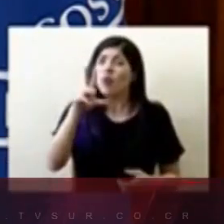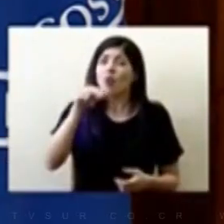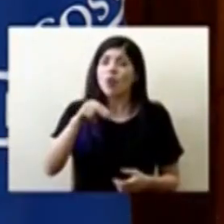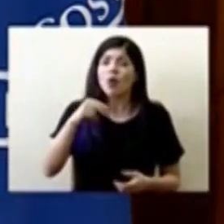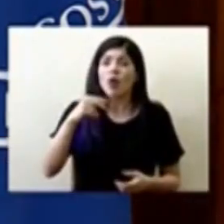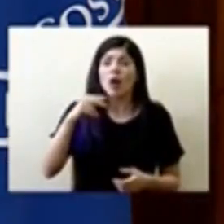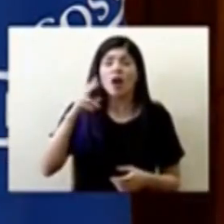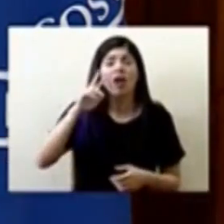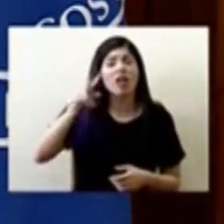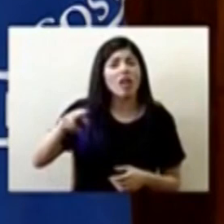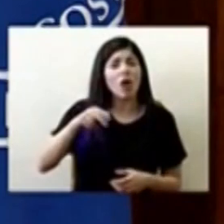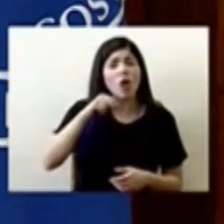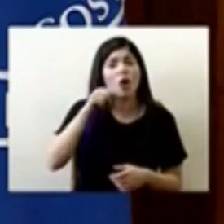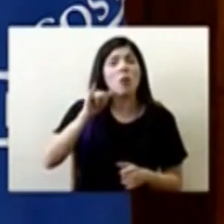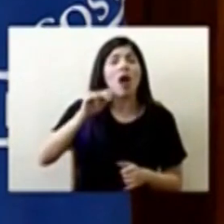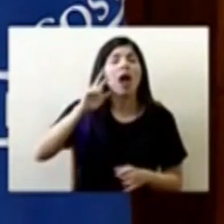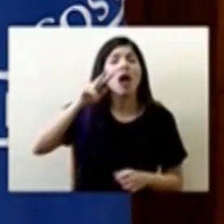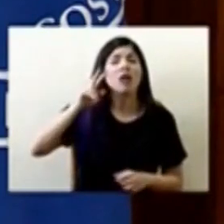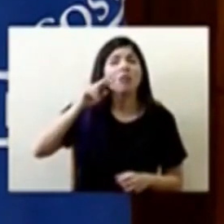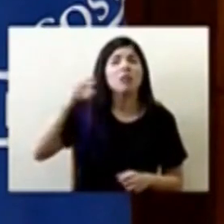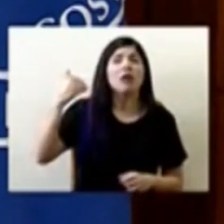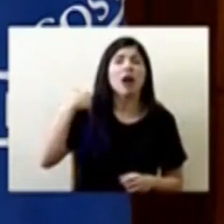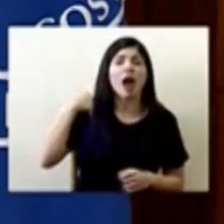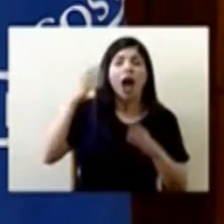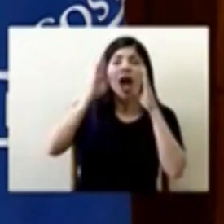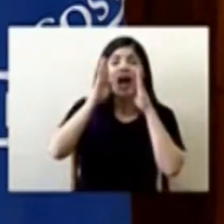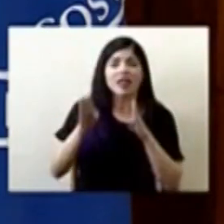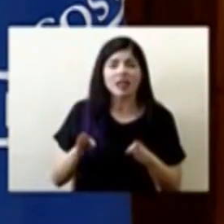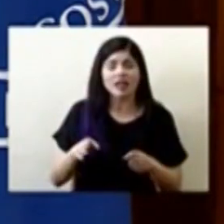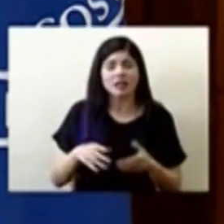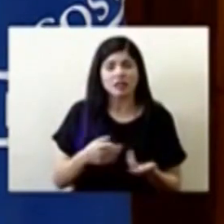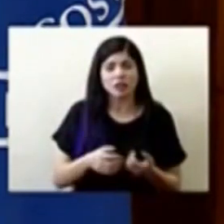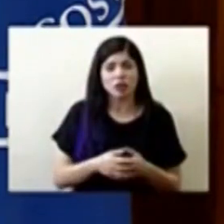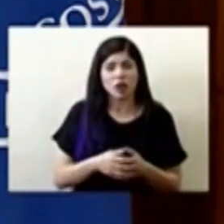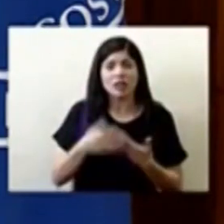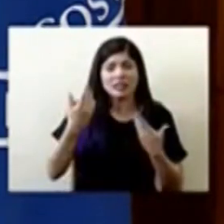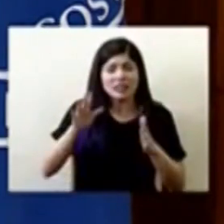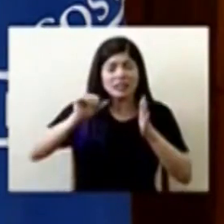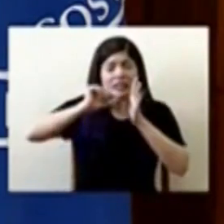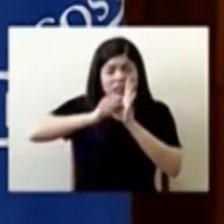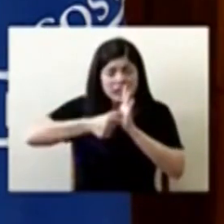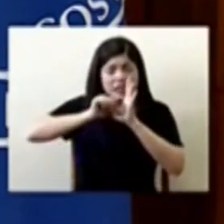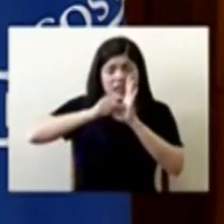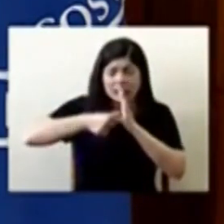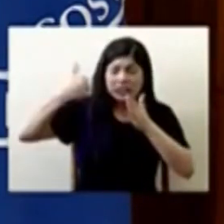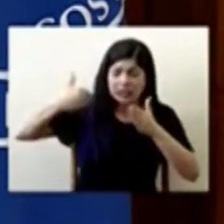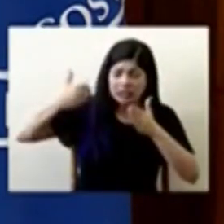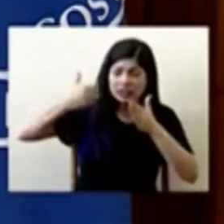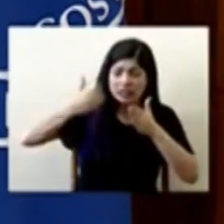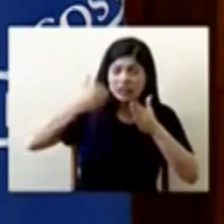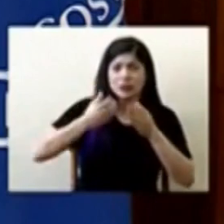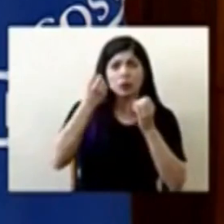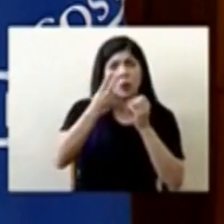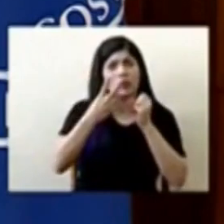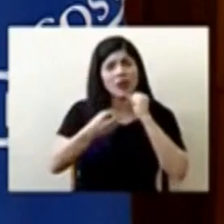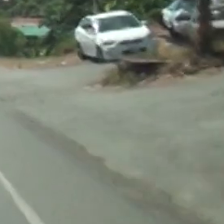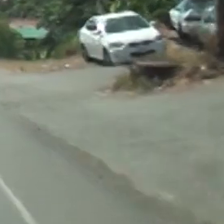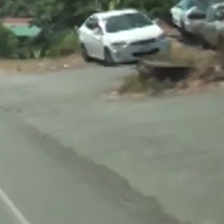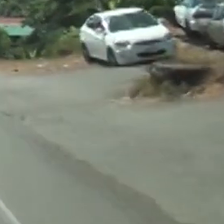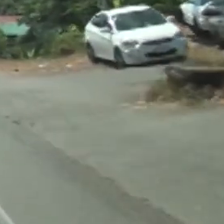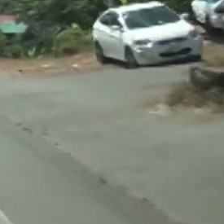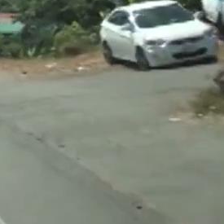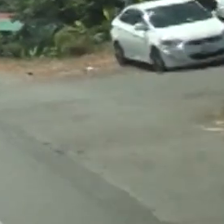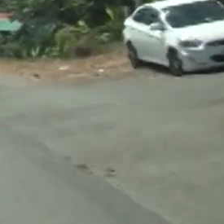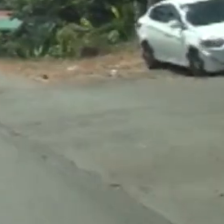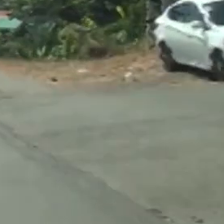desconsiderados, no seamos omisos a los llamados de atención que hemos venido recalcando una y otra vez. Así que por